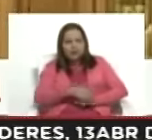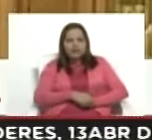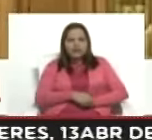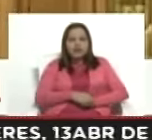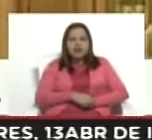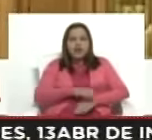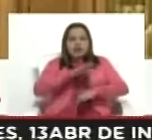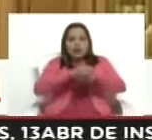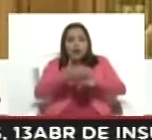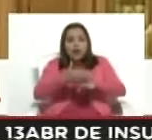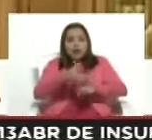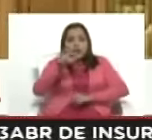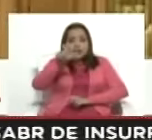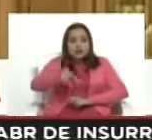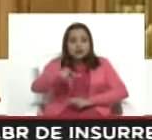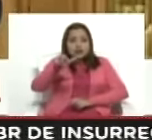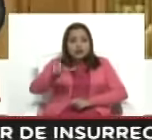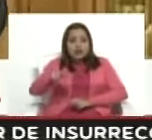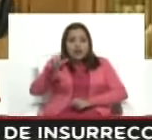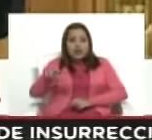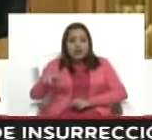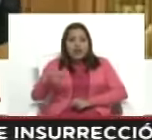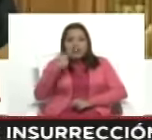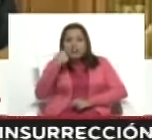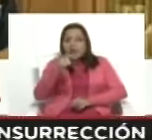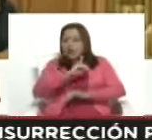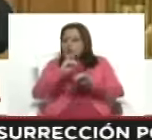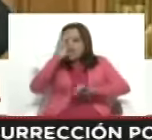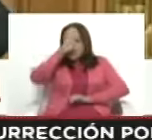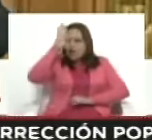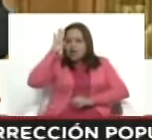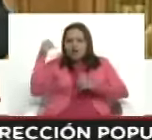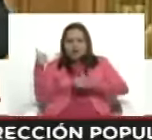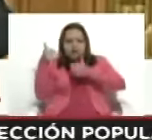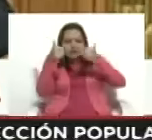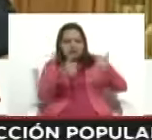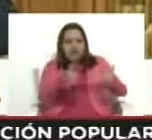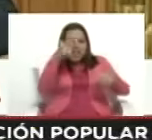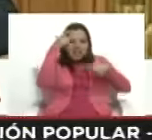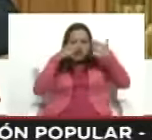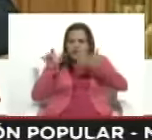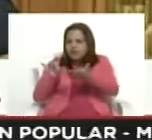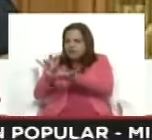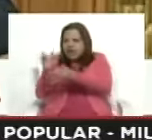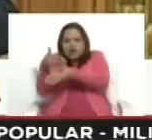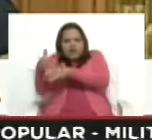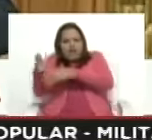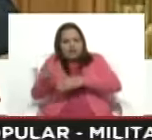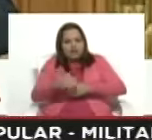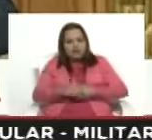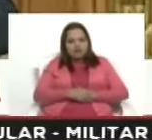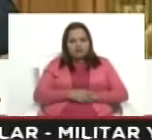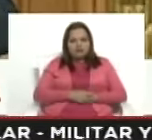Porque había una gente que dijo, ya Diosdado apareció, que a Chávez se lo lleven.